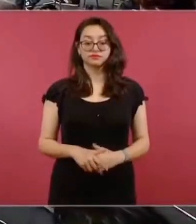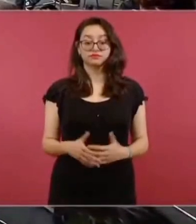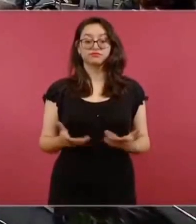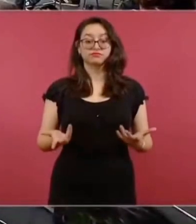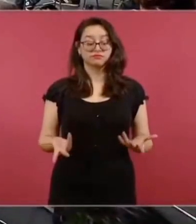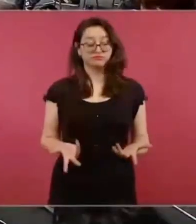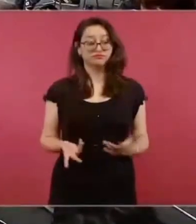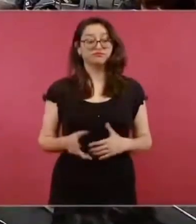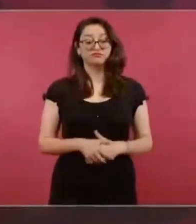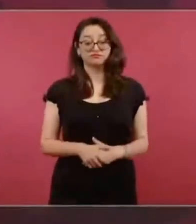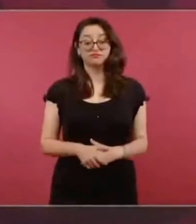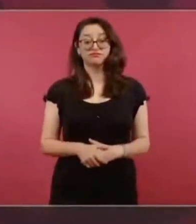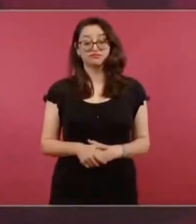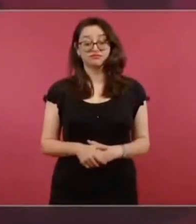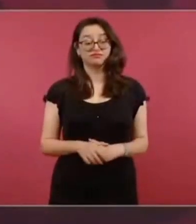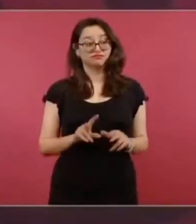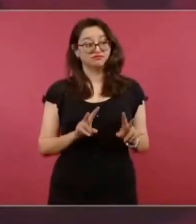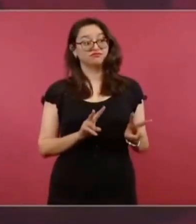Padecemos